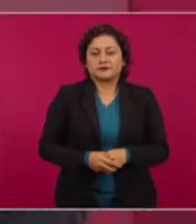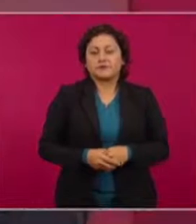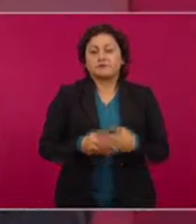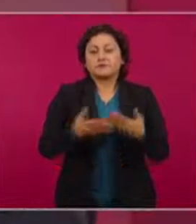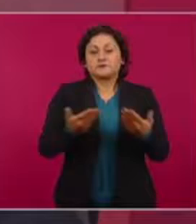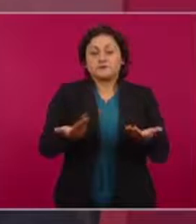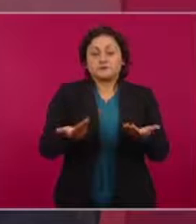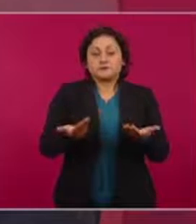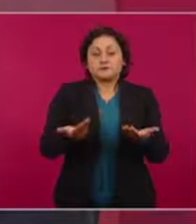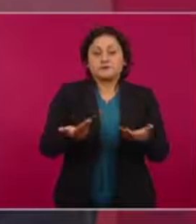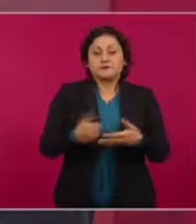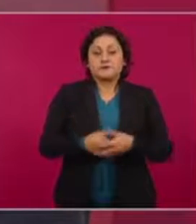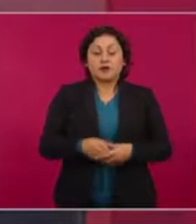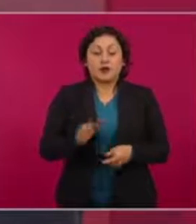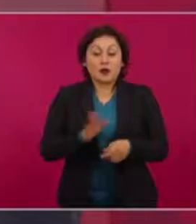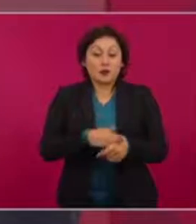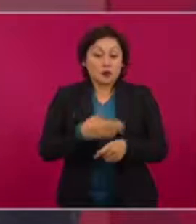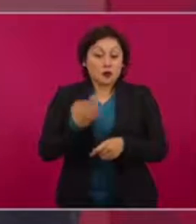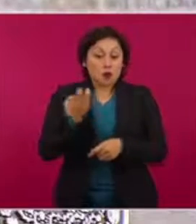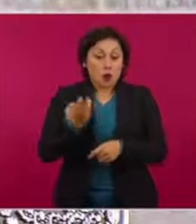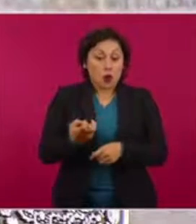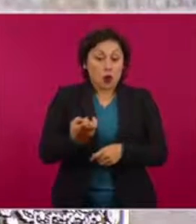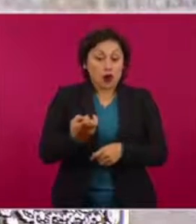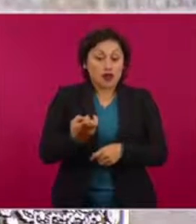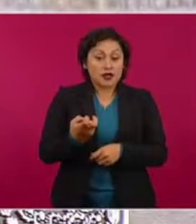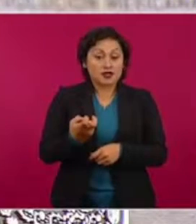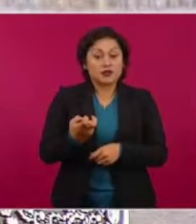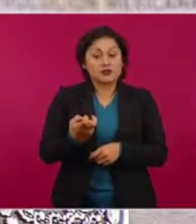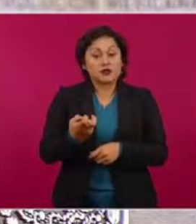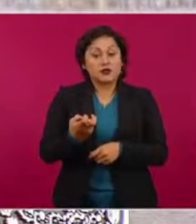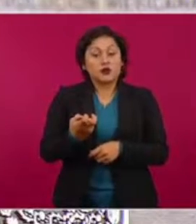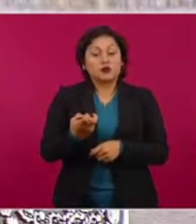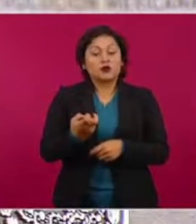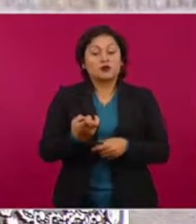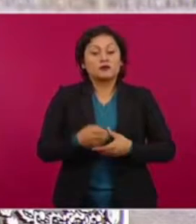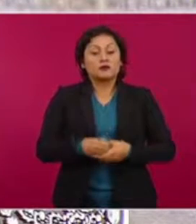Entonces fue que se llevó Ted